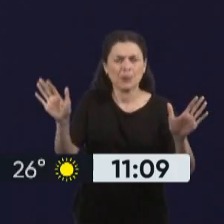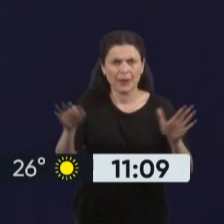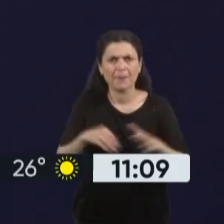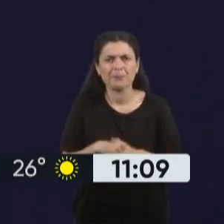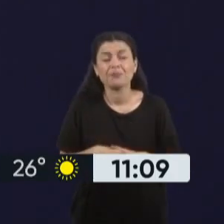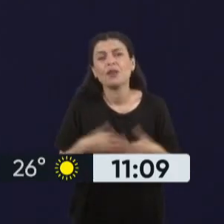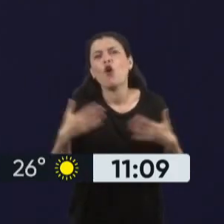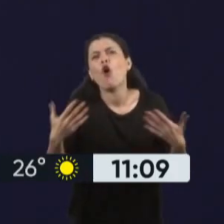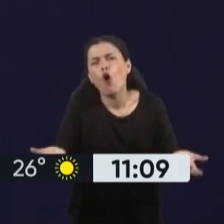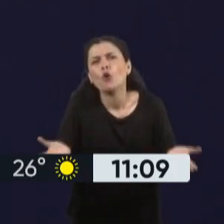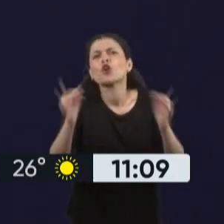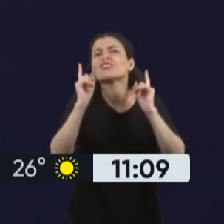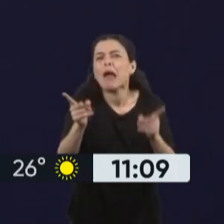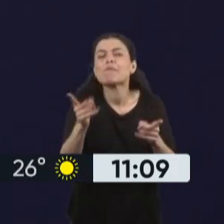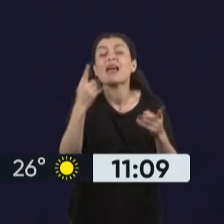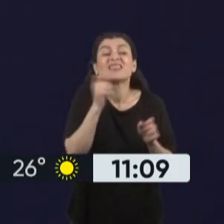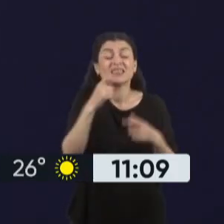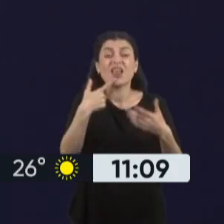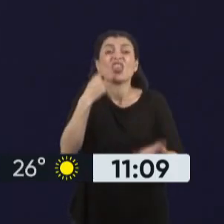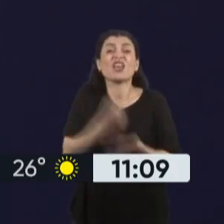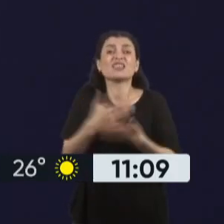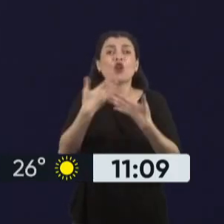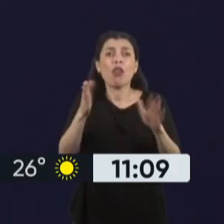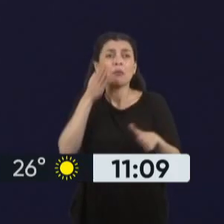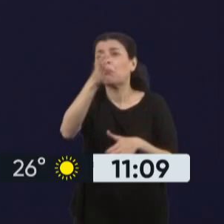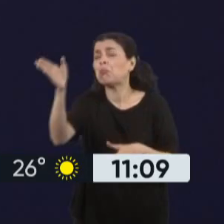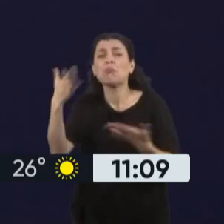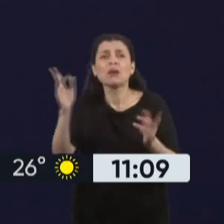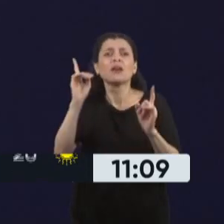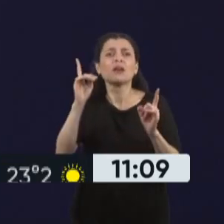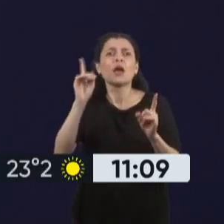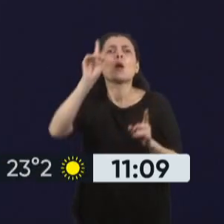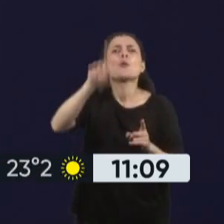propiciando, por supuesto, que se termine un negocio que beneficiaba solamente a la política,